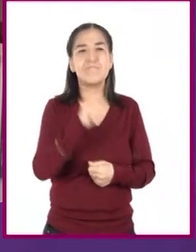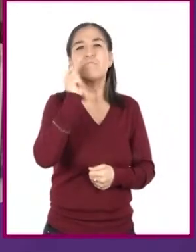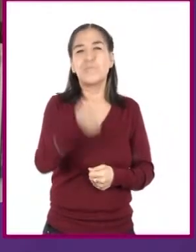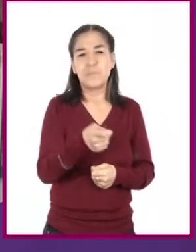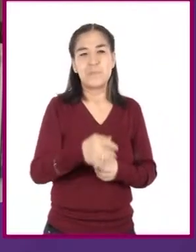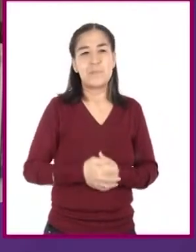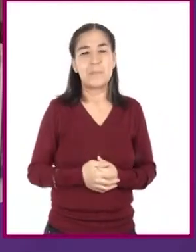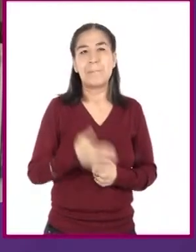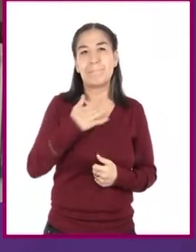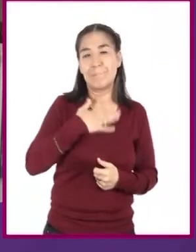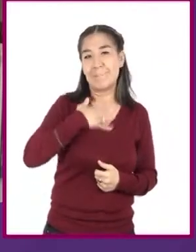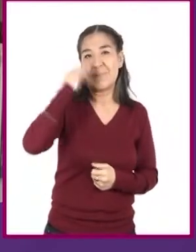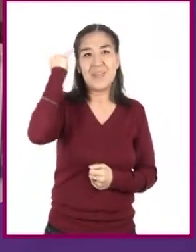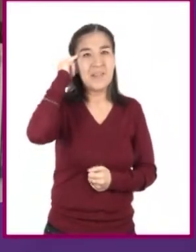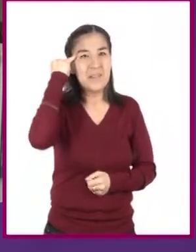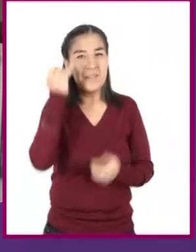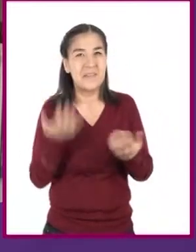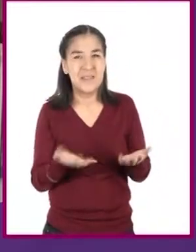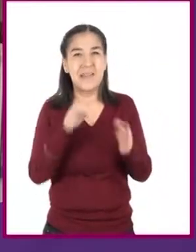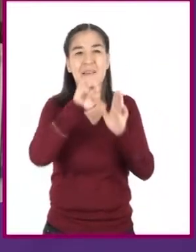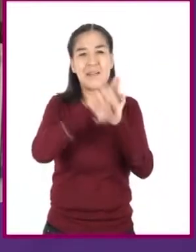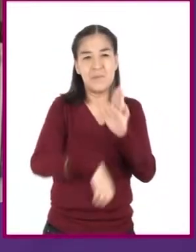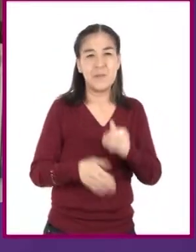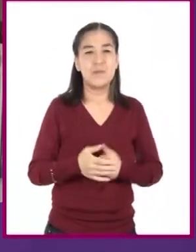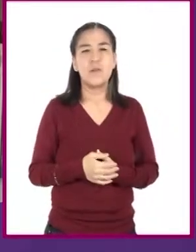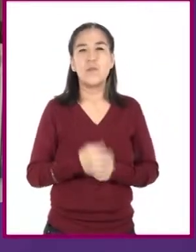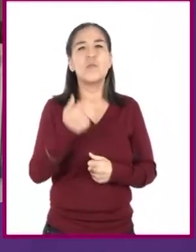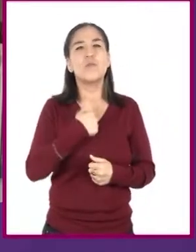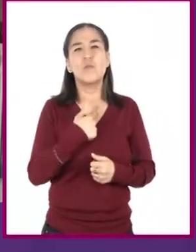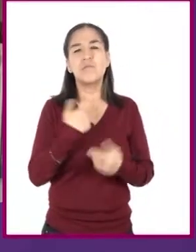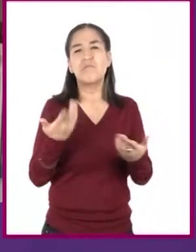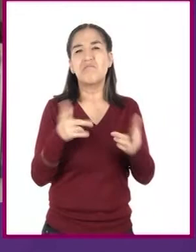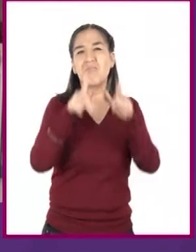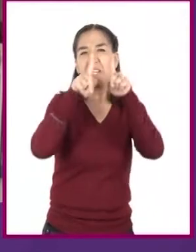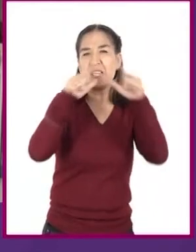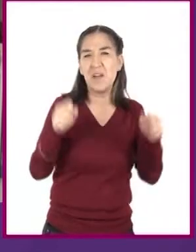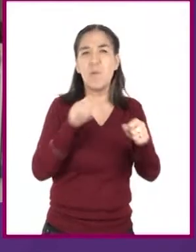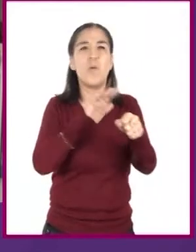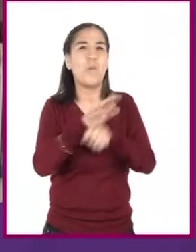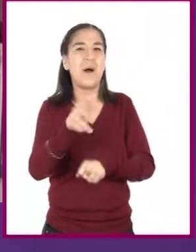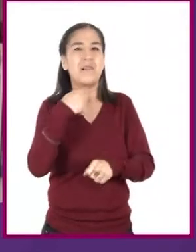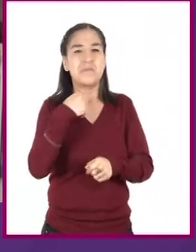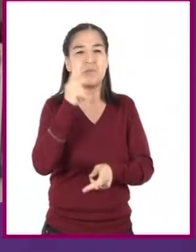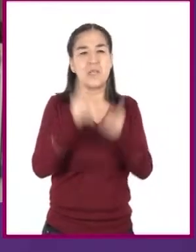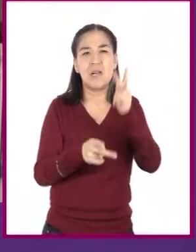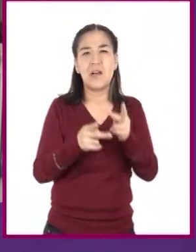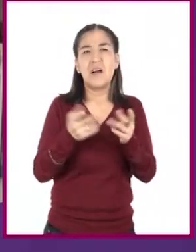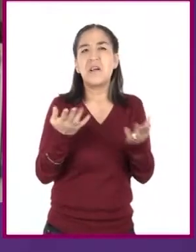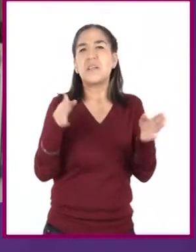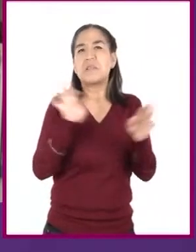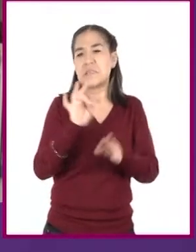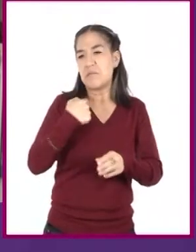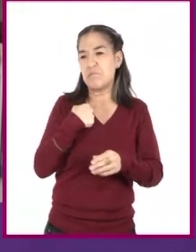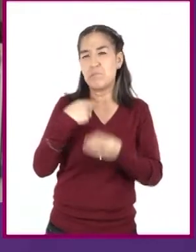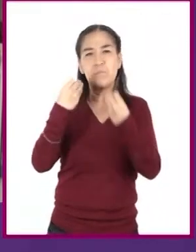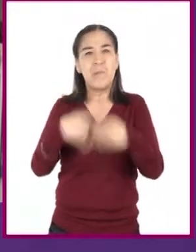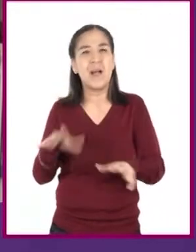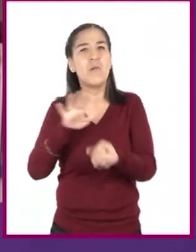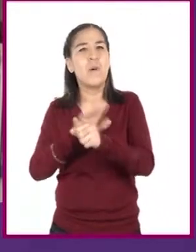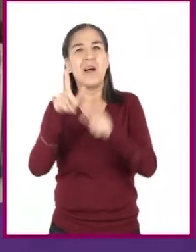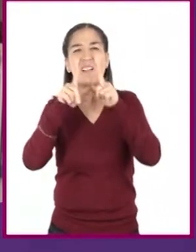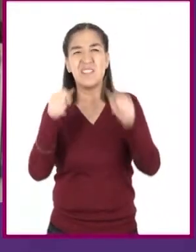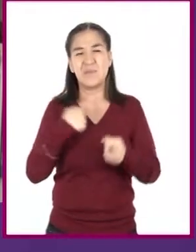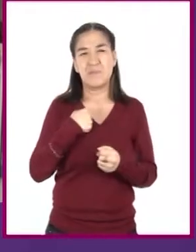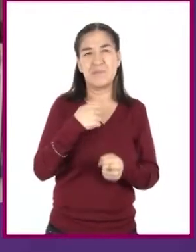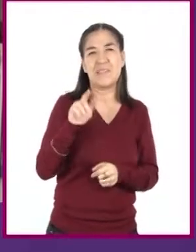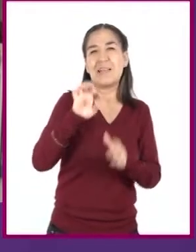condición indígena o mi condición de hablante de alguna lengua. Podemos tal vez perder la lengua. Podemos incluso negar que